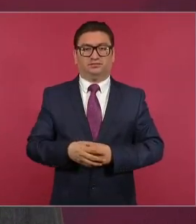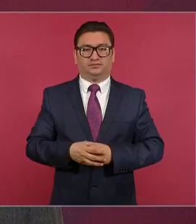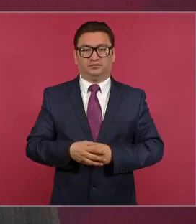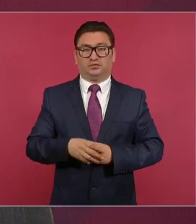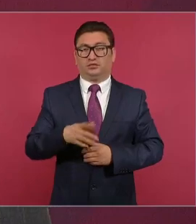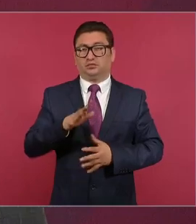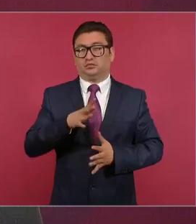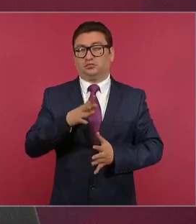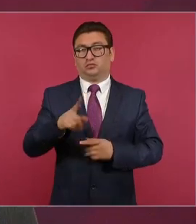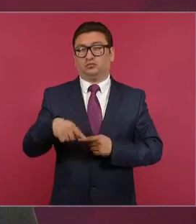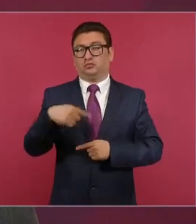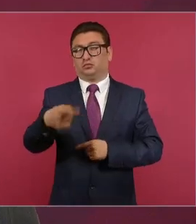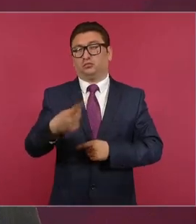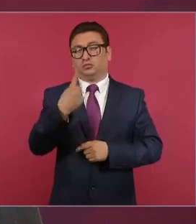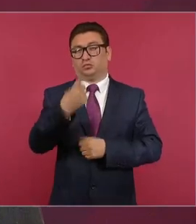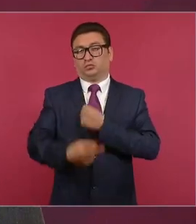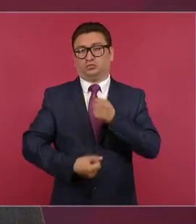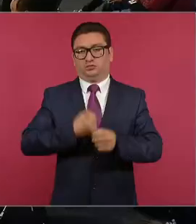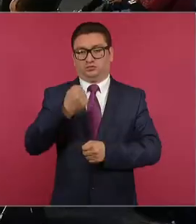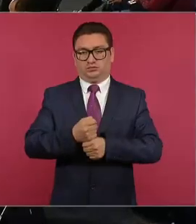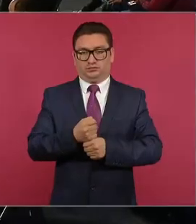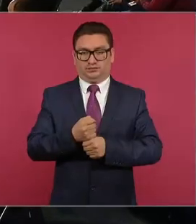al año siguiente,